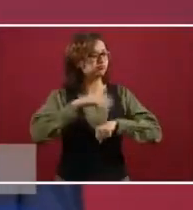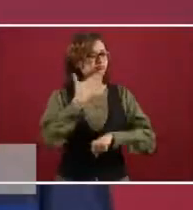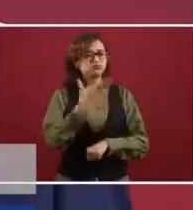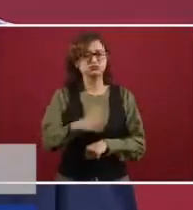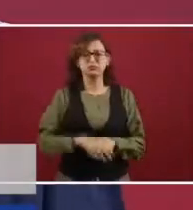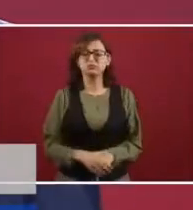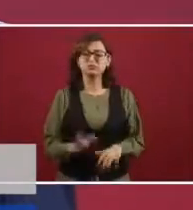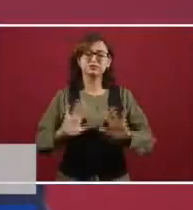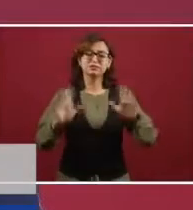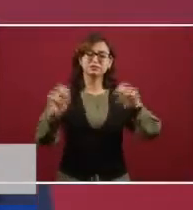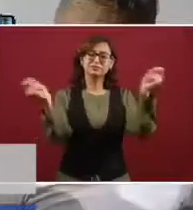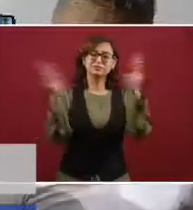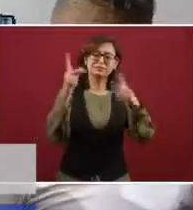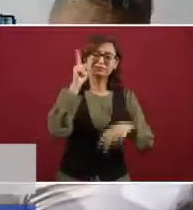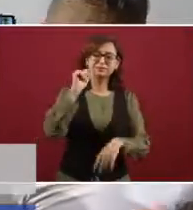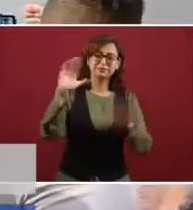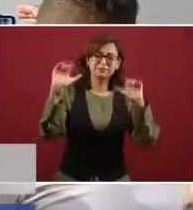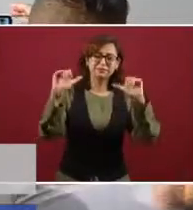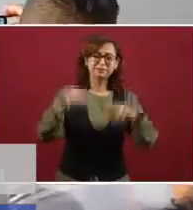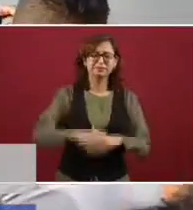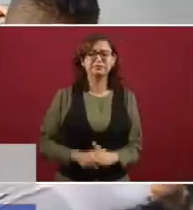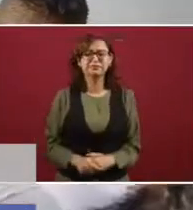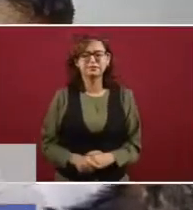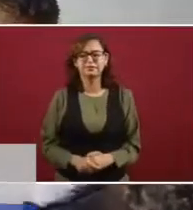Muy bien, ahí nos vemos mañana. Dios.